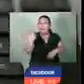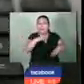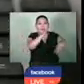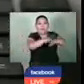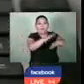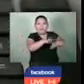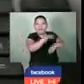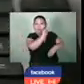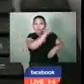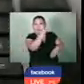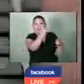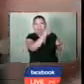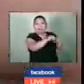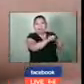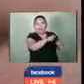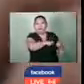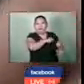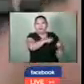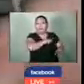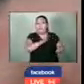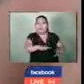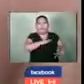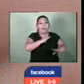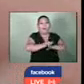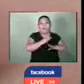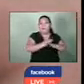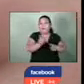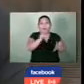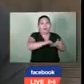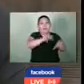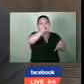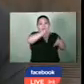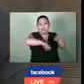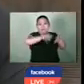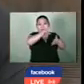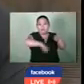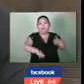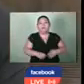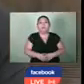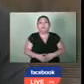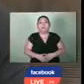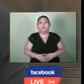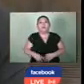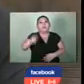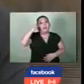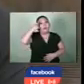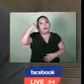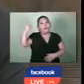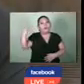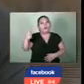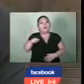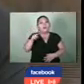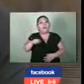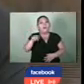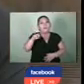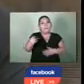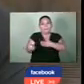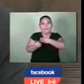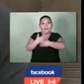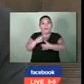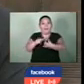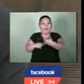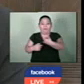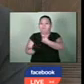posible a la entidad bancaria para evitar más fraude en sus cuentas. Recordemos que a veces también las transacciones nos mandan SMS al